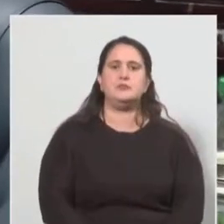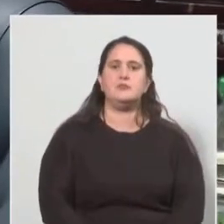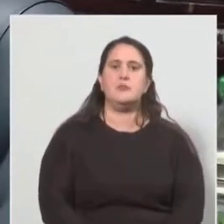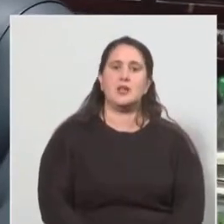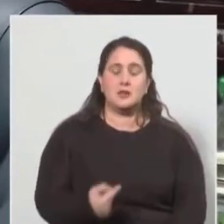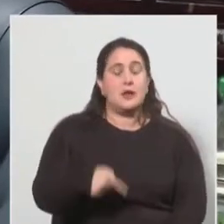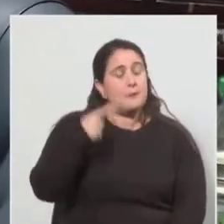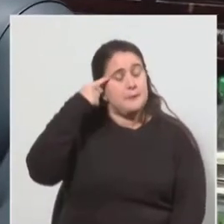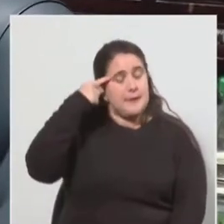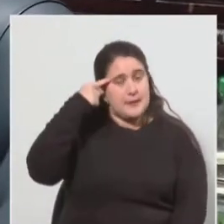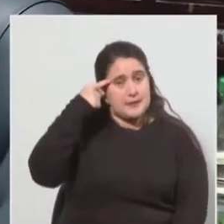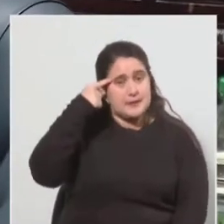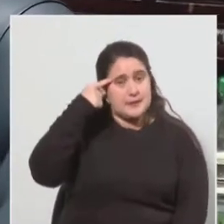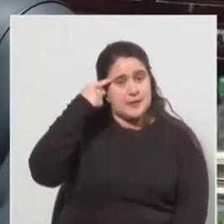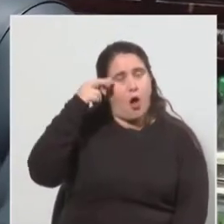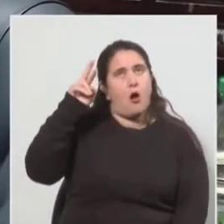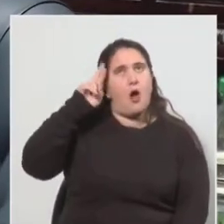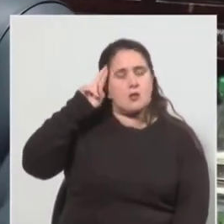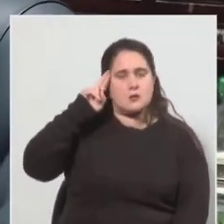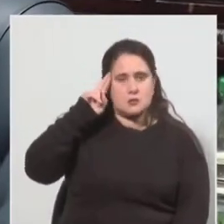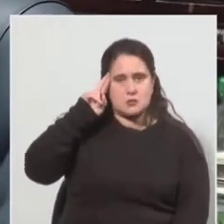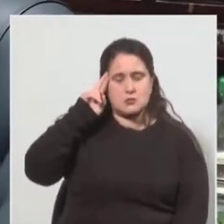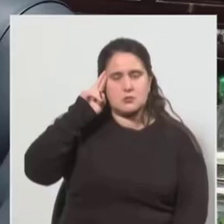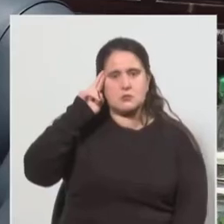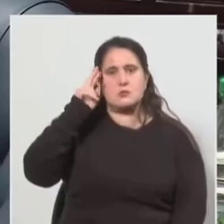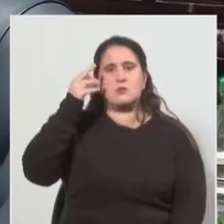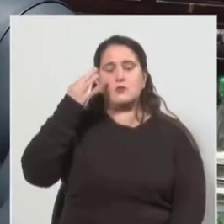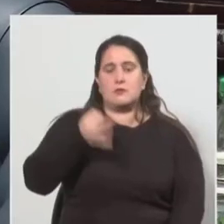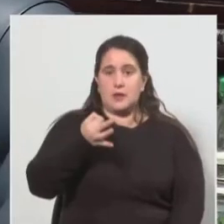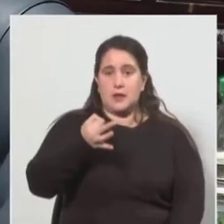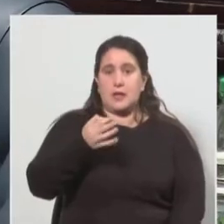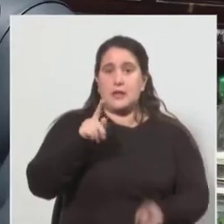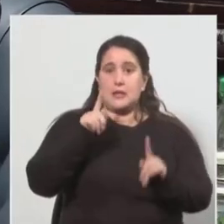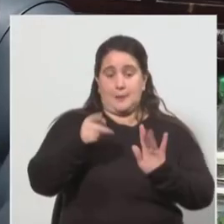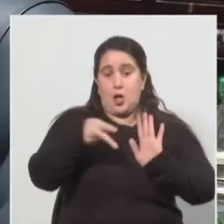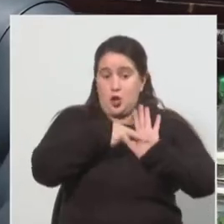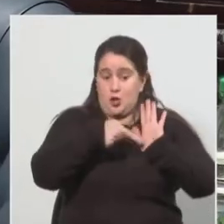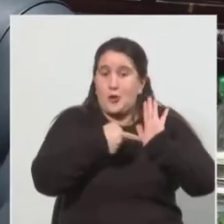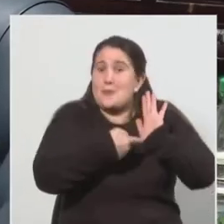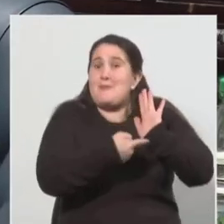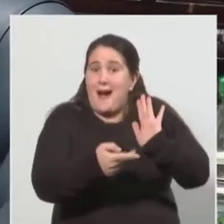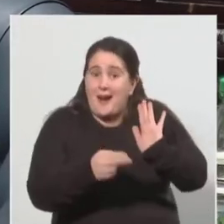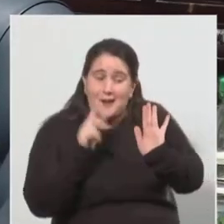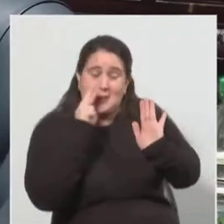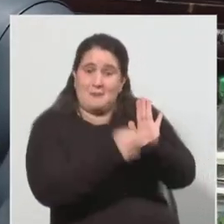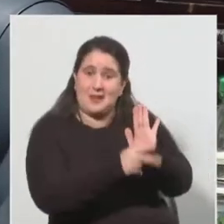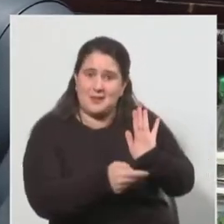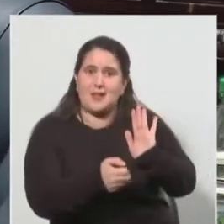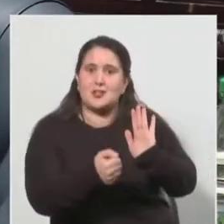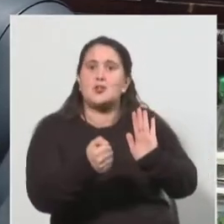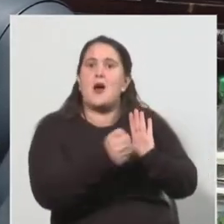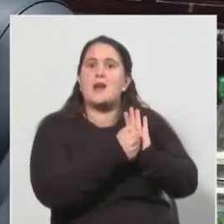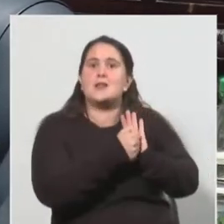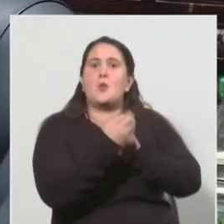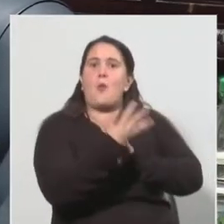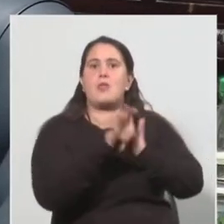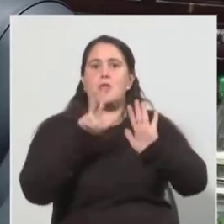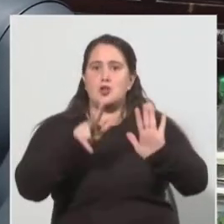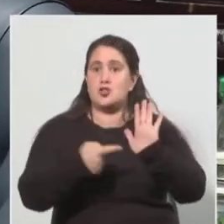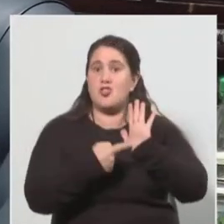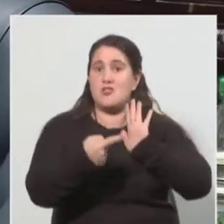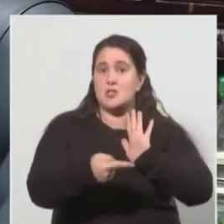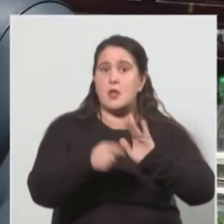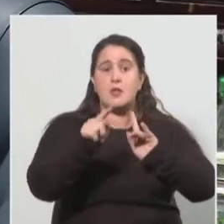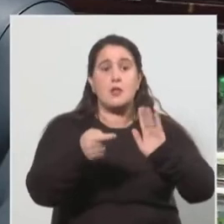Usando el sentido común y la apelación al espíritu de la norma, que es lo que dice el artículo 48.